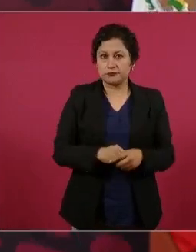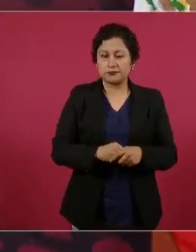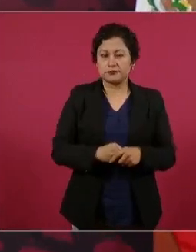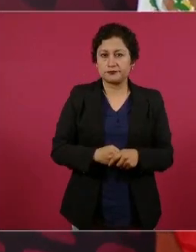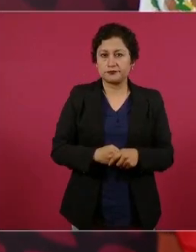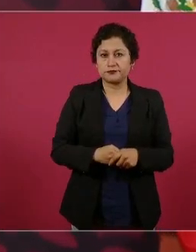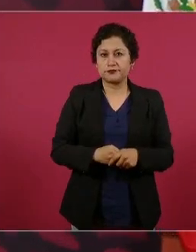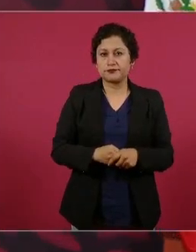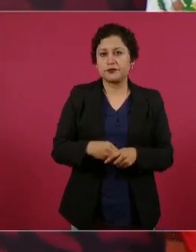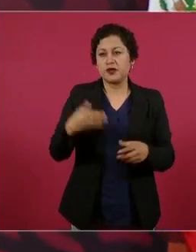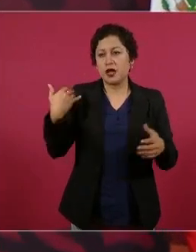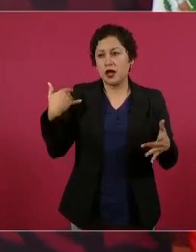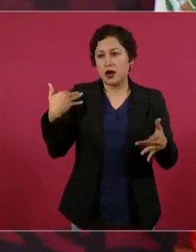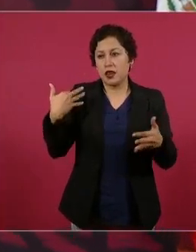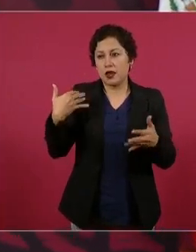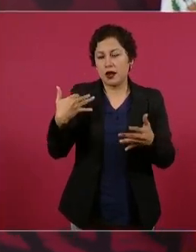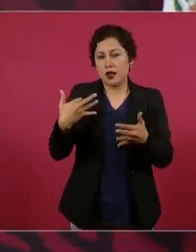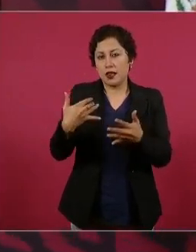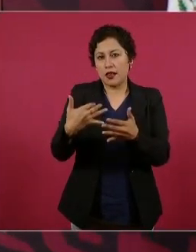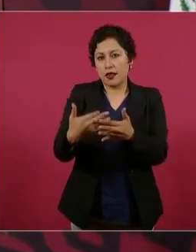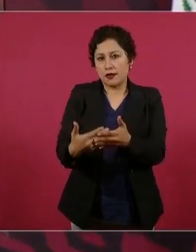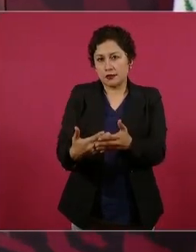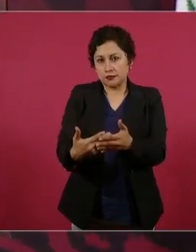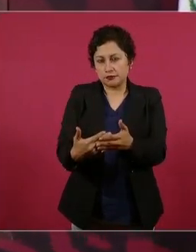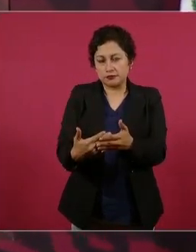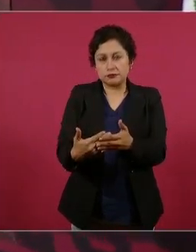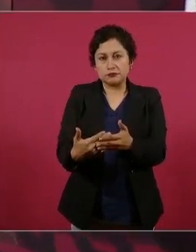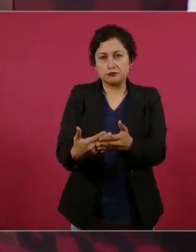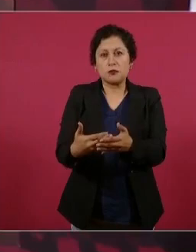Al final, hace